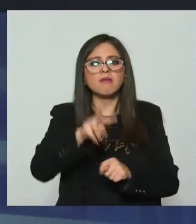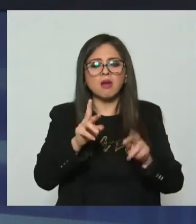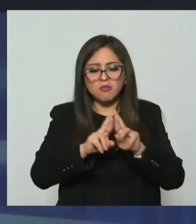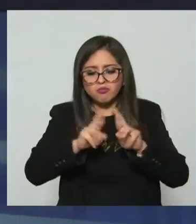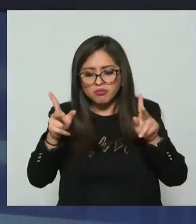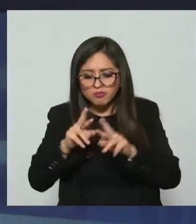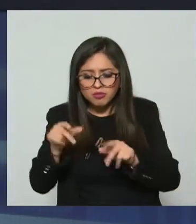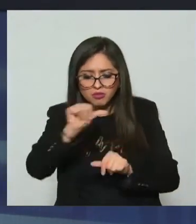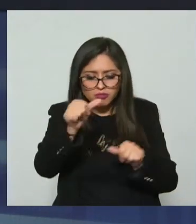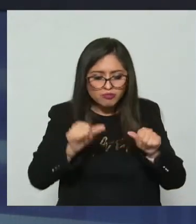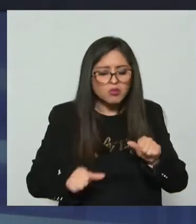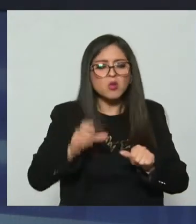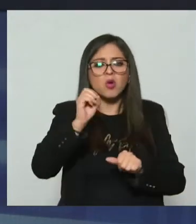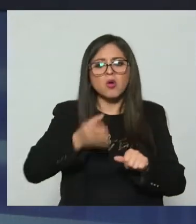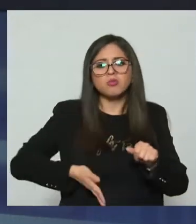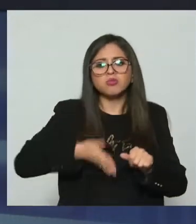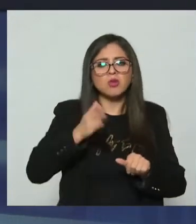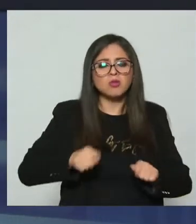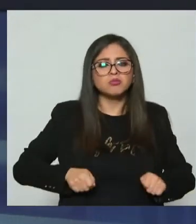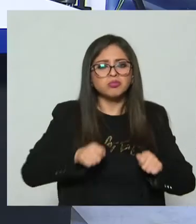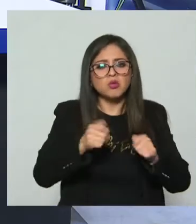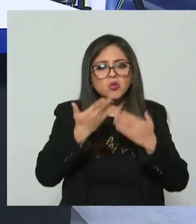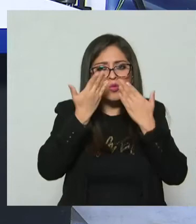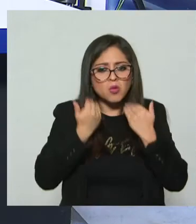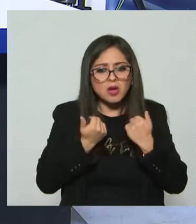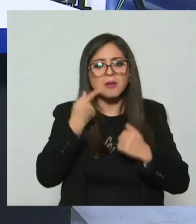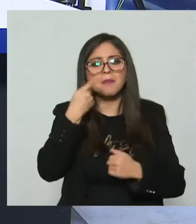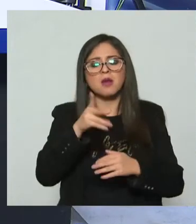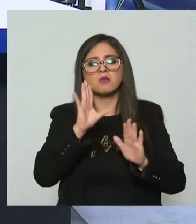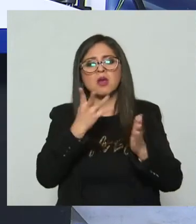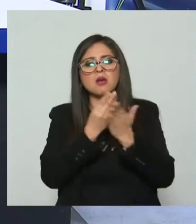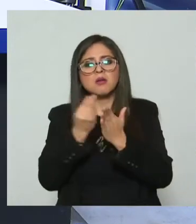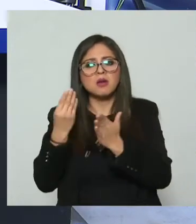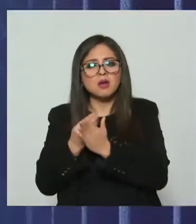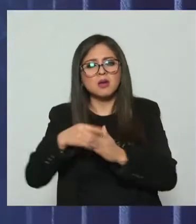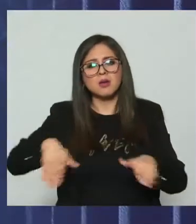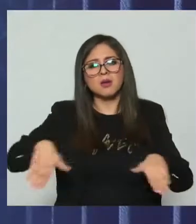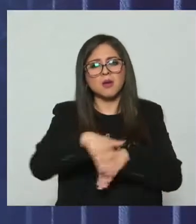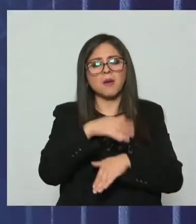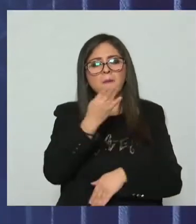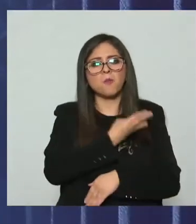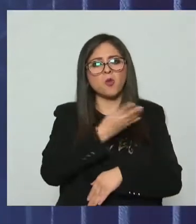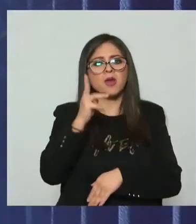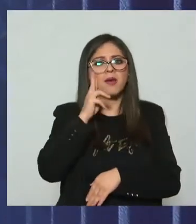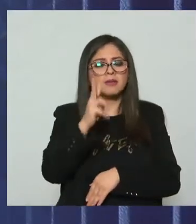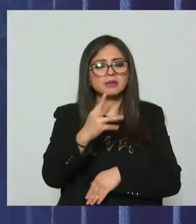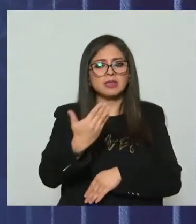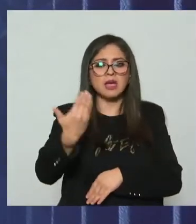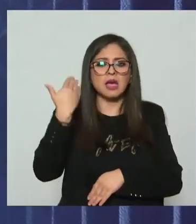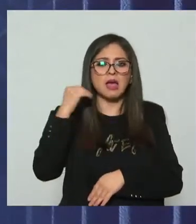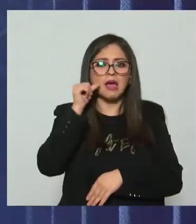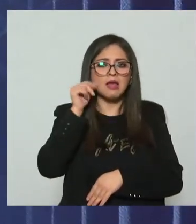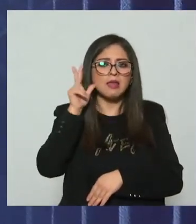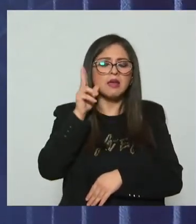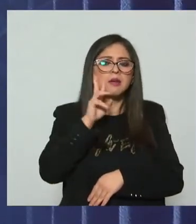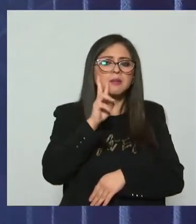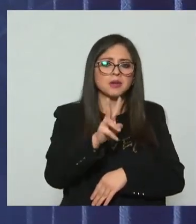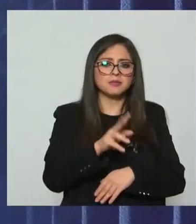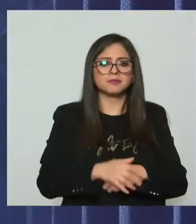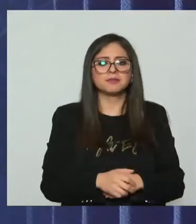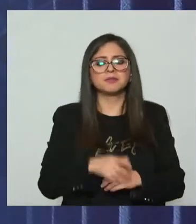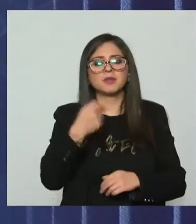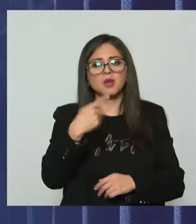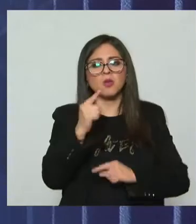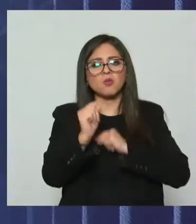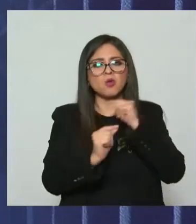rotas, porque los cruces no tienen rampas. Pero ya se está arreglando, etcétera. incluso ya se inauguró el crucero en Buenavista, lo vi anteayer. Y bueno, pues ahí vamos